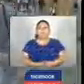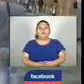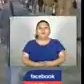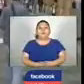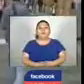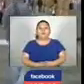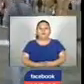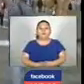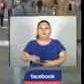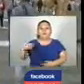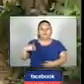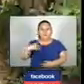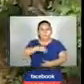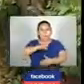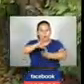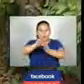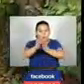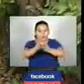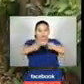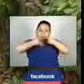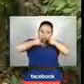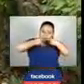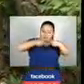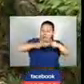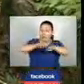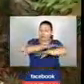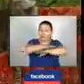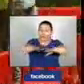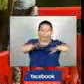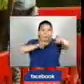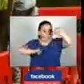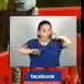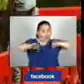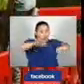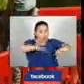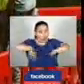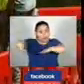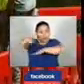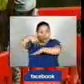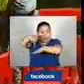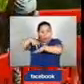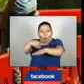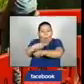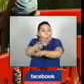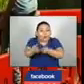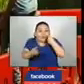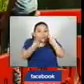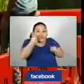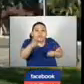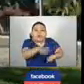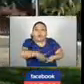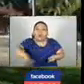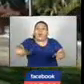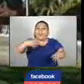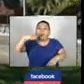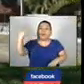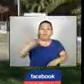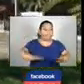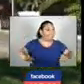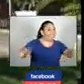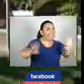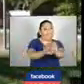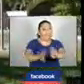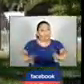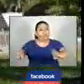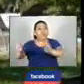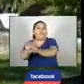El Ministerio de Cultura también ha informado que teatros, museos, parques arqueológicos, entre otros espacios, deberán cerrar sus puertas por